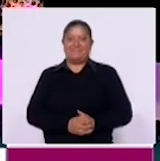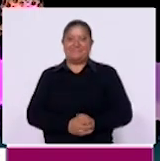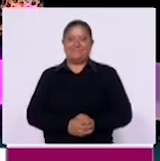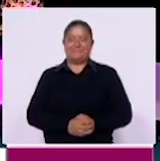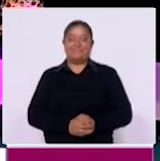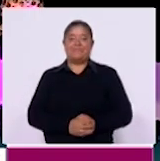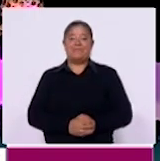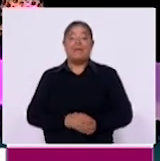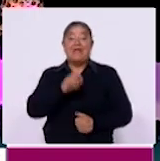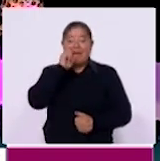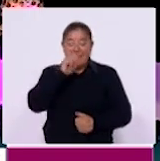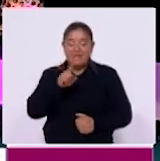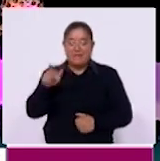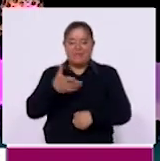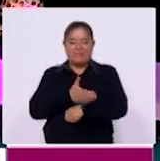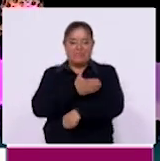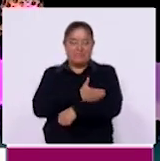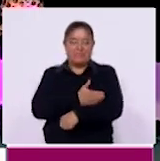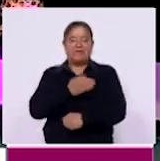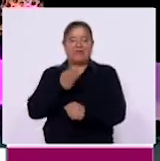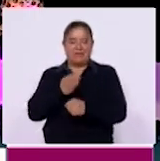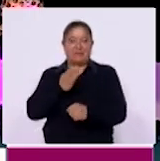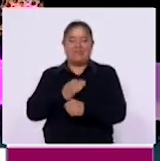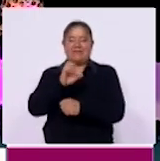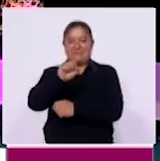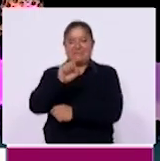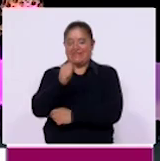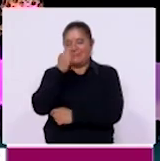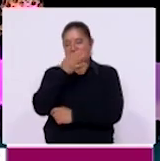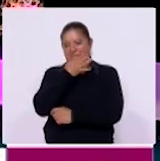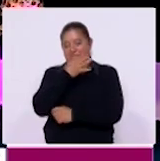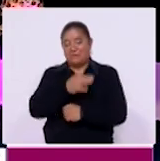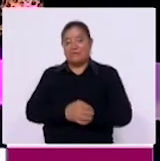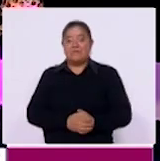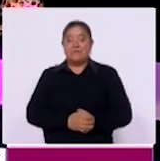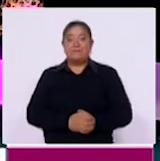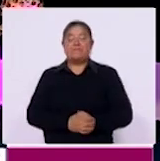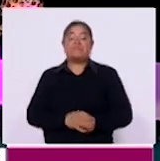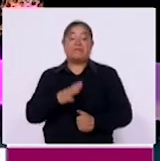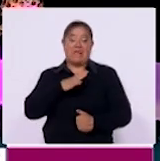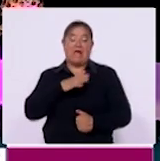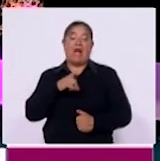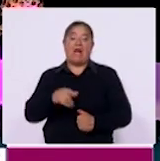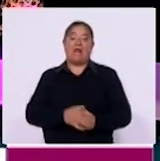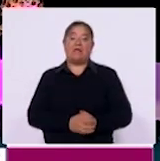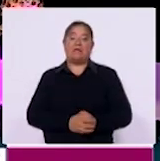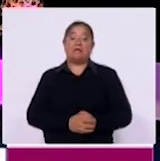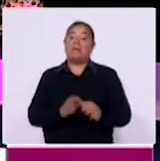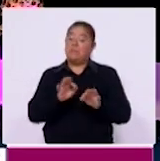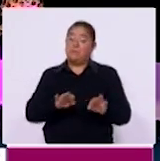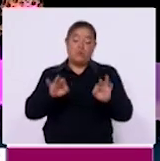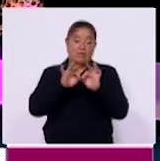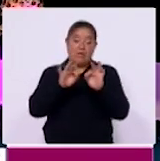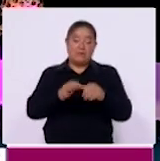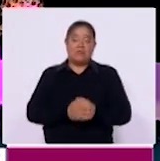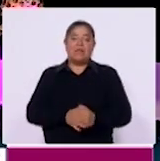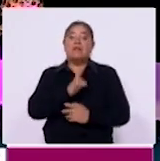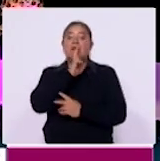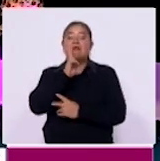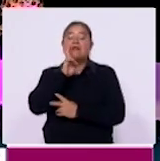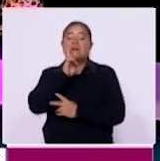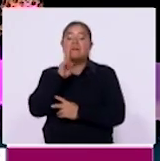Amador, quien también nos acompaña durante estos 60 minutos. 60 minutos que tenemos lo más importante de las